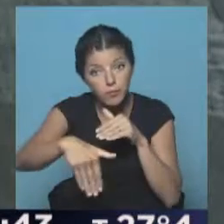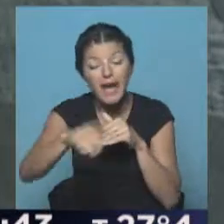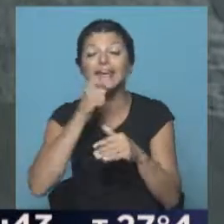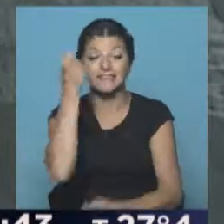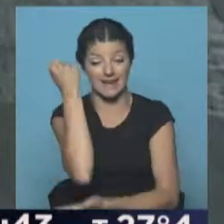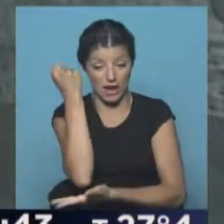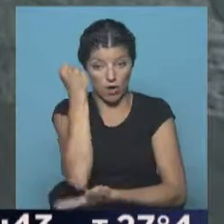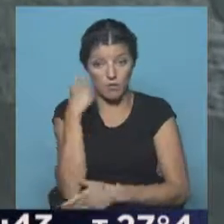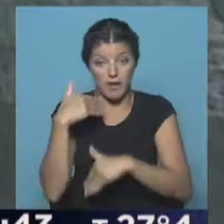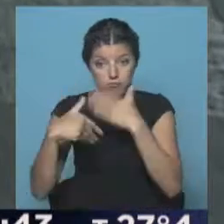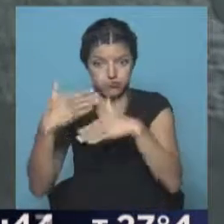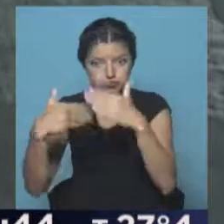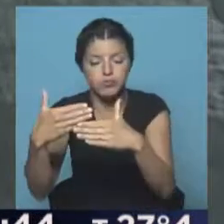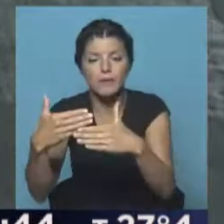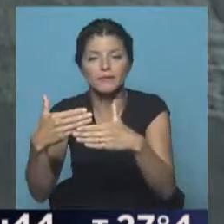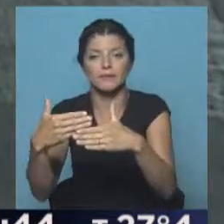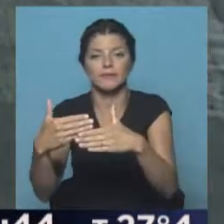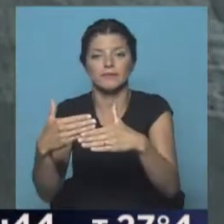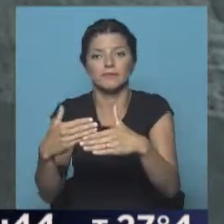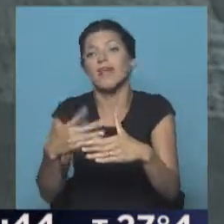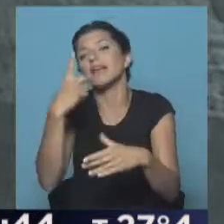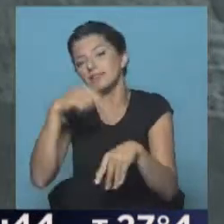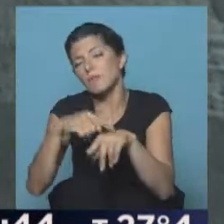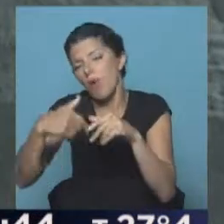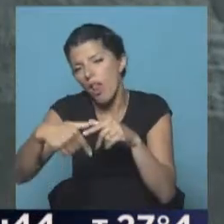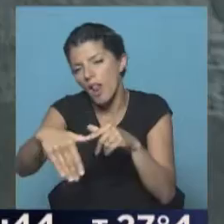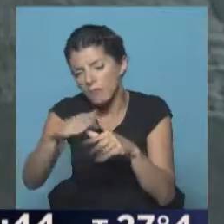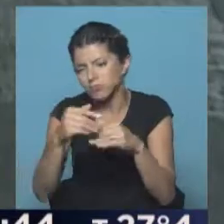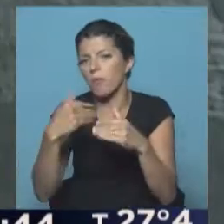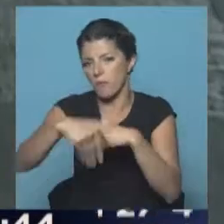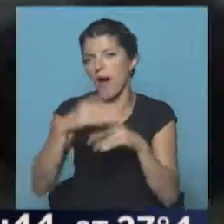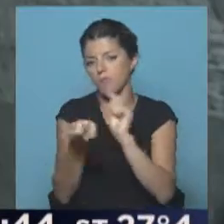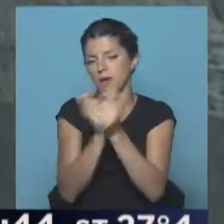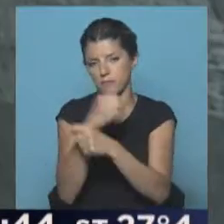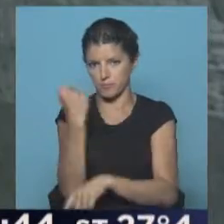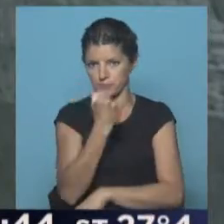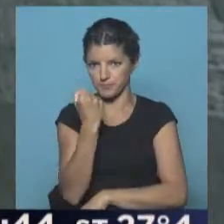economía y la producción, a mediano y largo plazo podemos tener una mejora significativa.